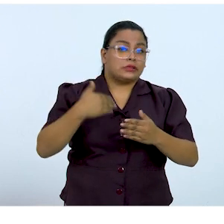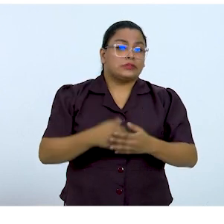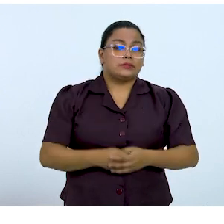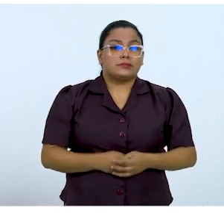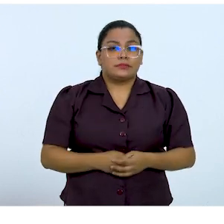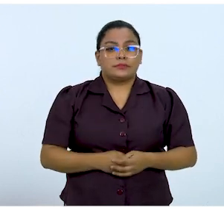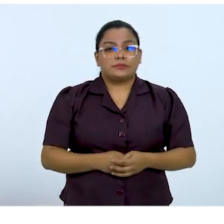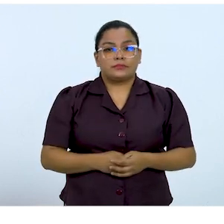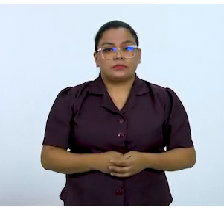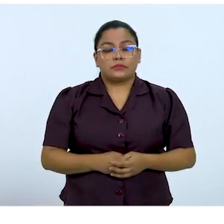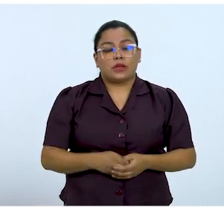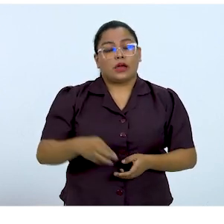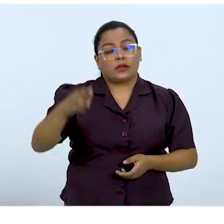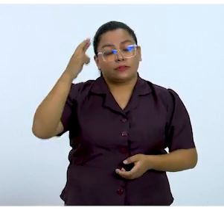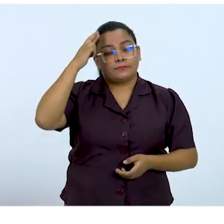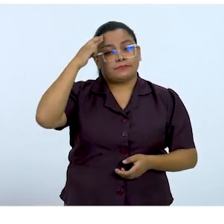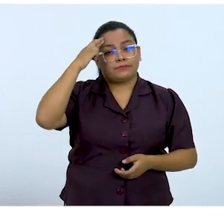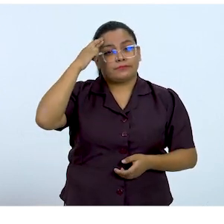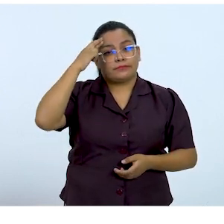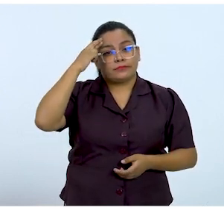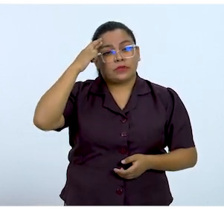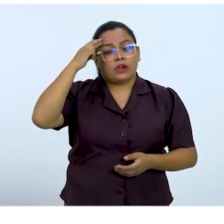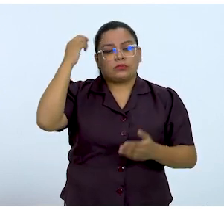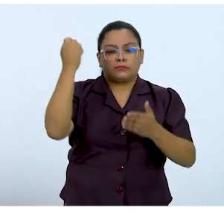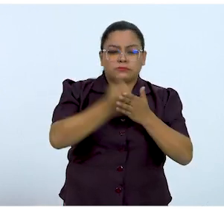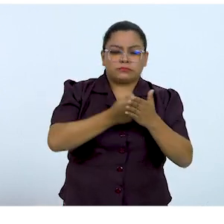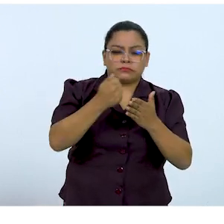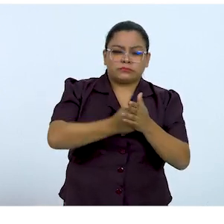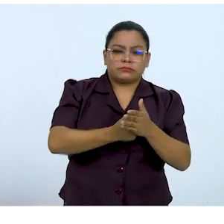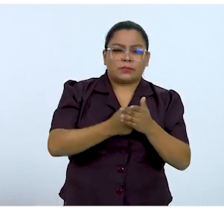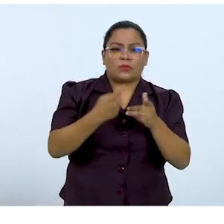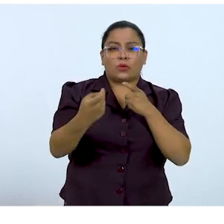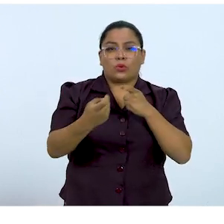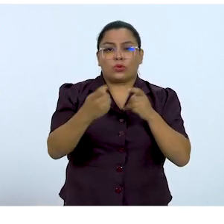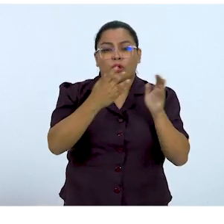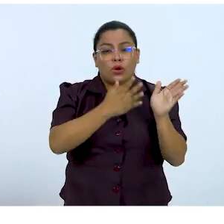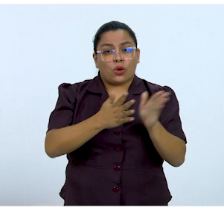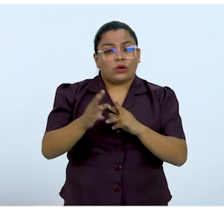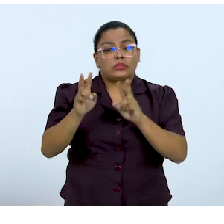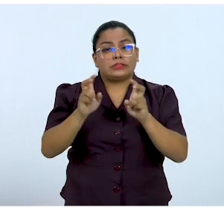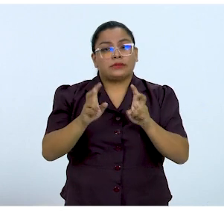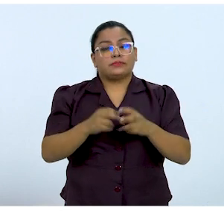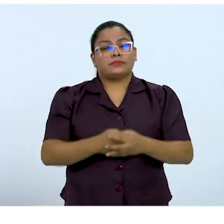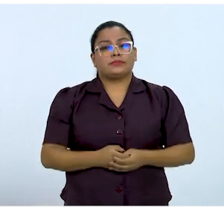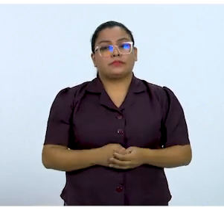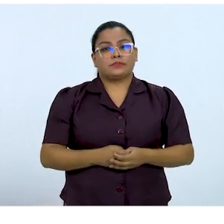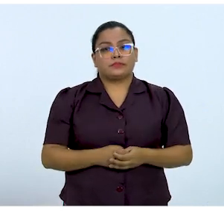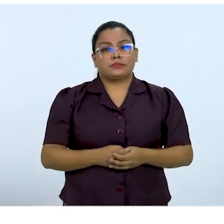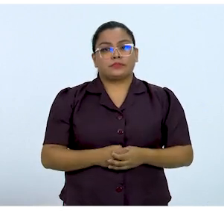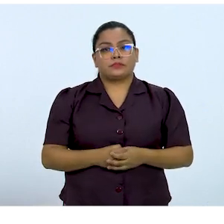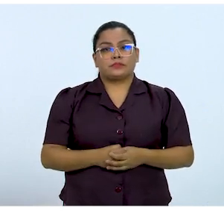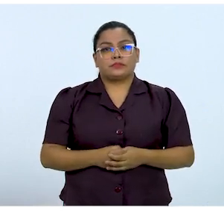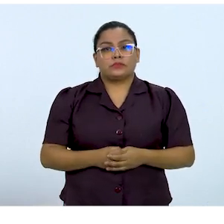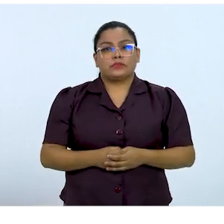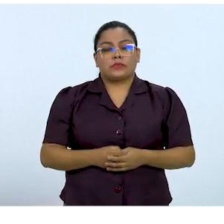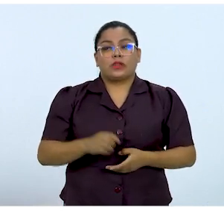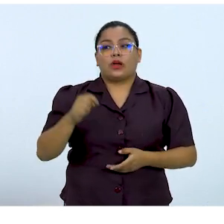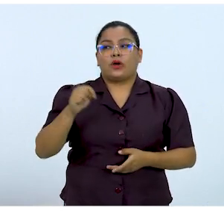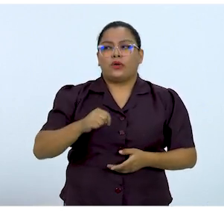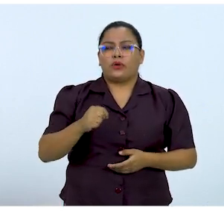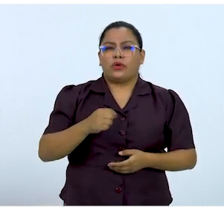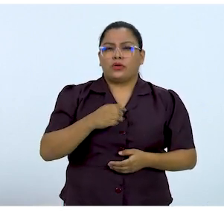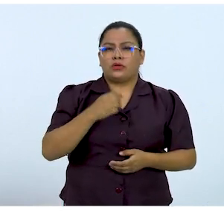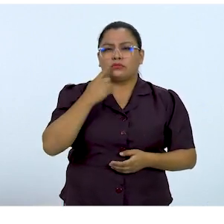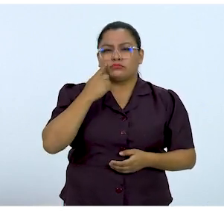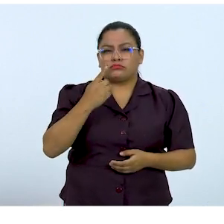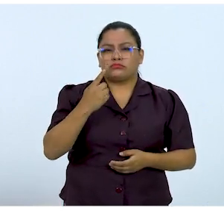anteriormente. Es por esto que vale la pena dedicar esfuerzos en dominar la secuencia de contenidos.